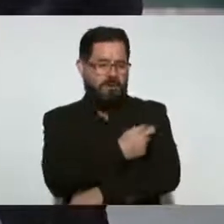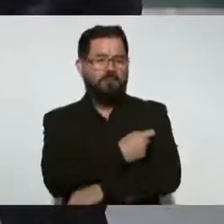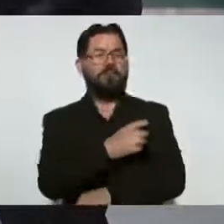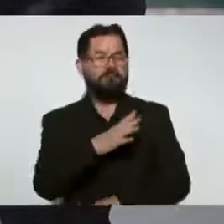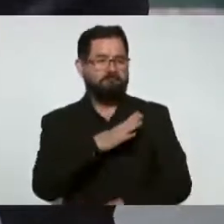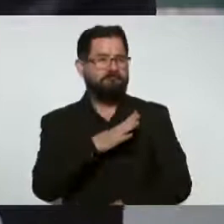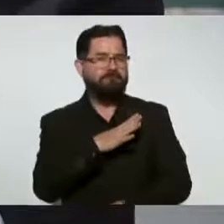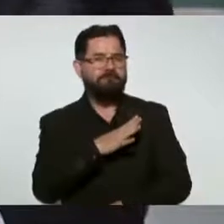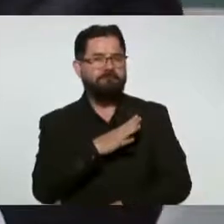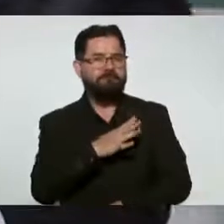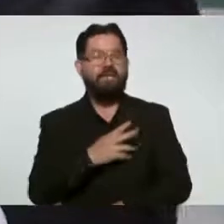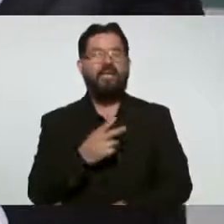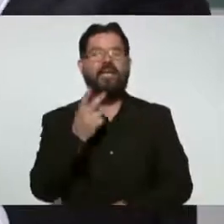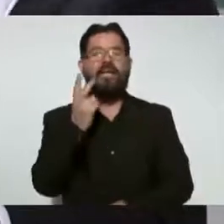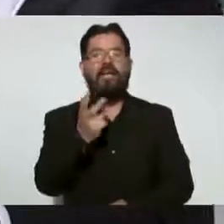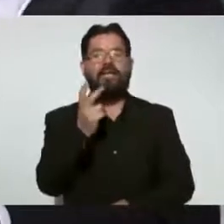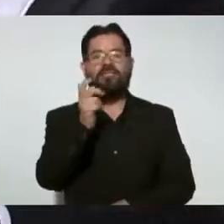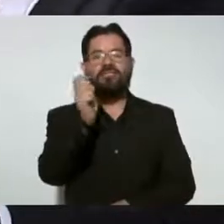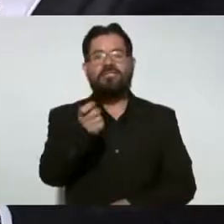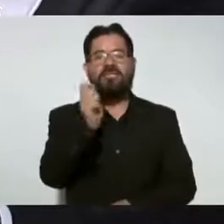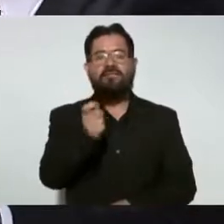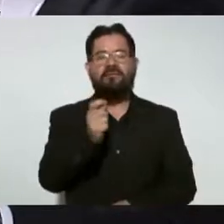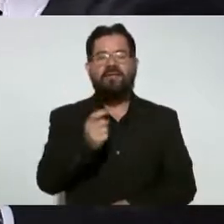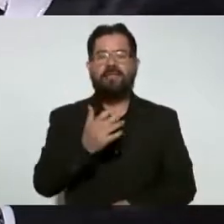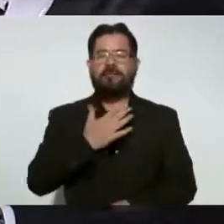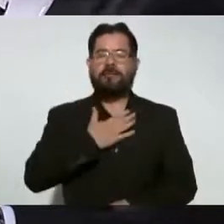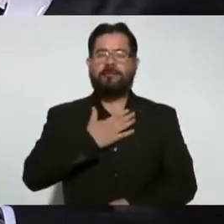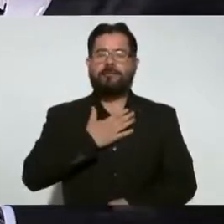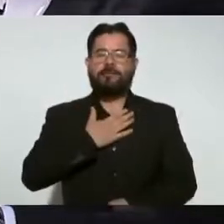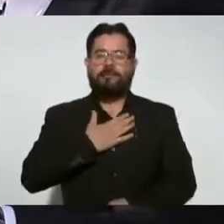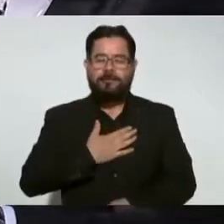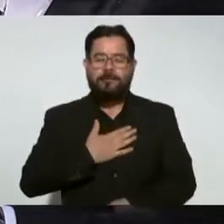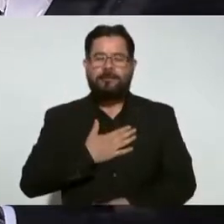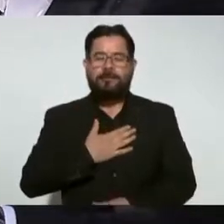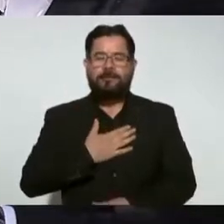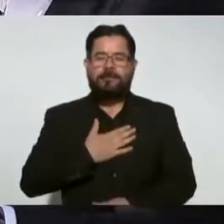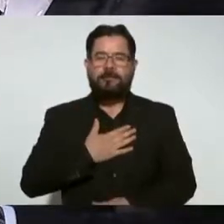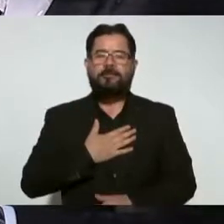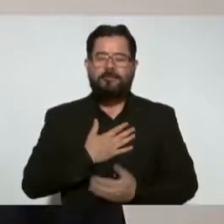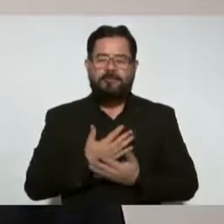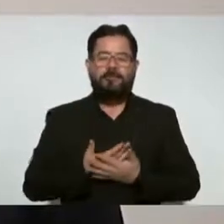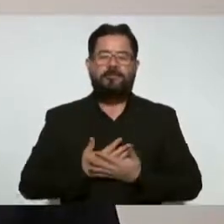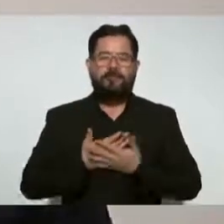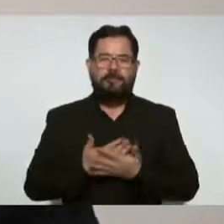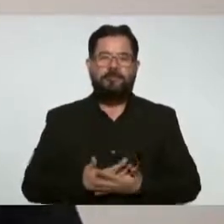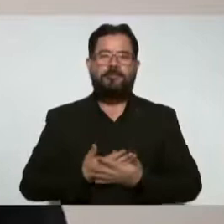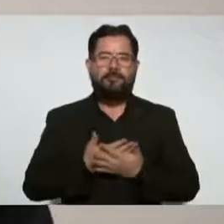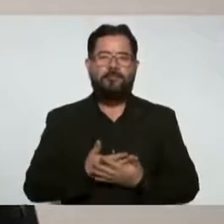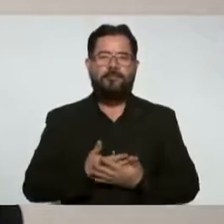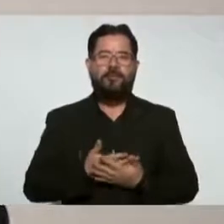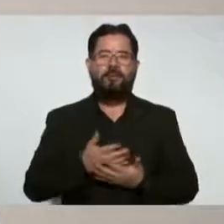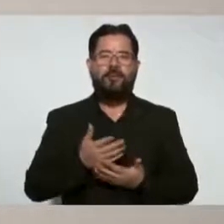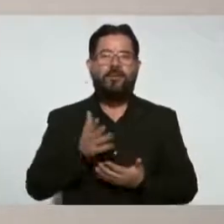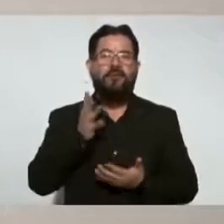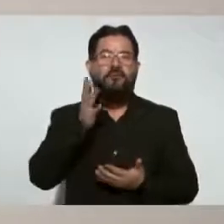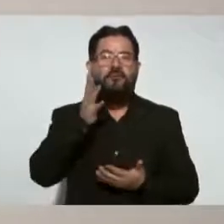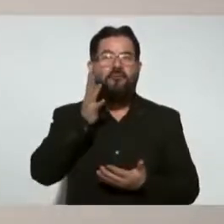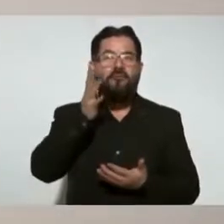Esto nos da esperanza, es como la lucecita que se ve al final del